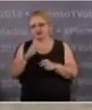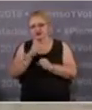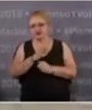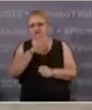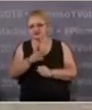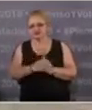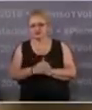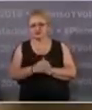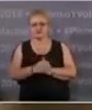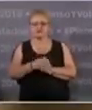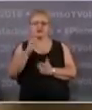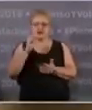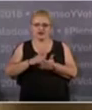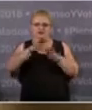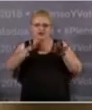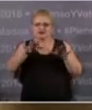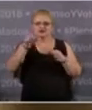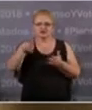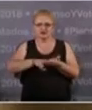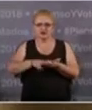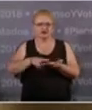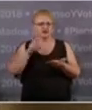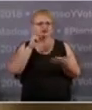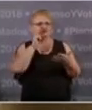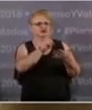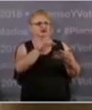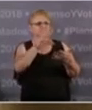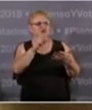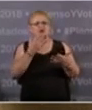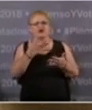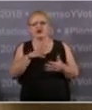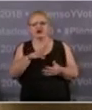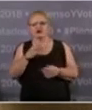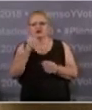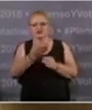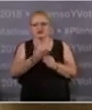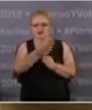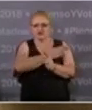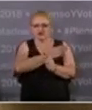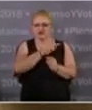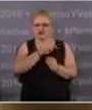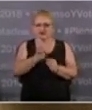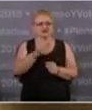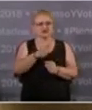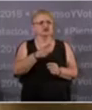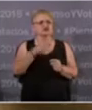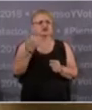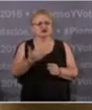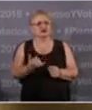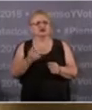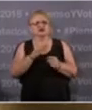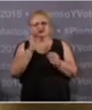la plataforma del Partido Verde Ecologista no se menciona ni una sola vez la prevención de la violencia y la delincuencia. ¿Cuál es su posición al